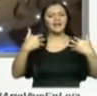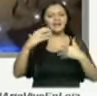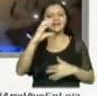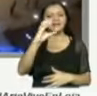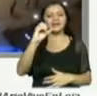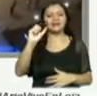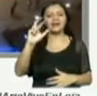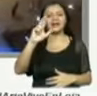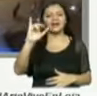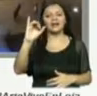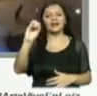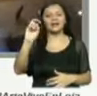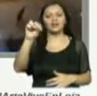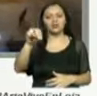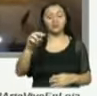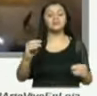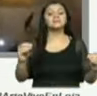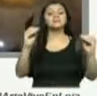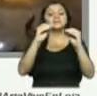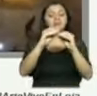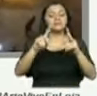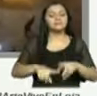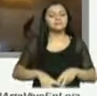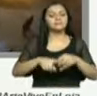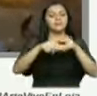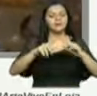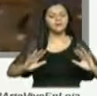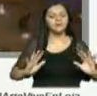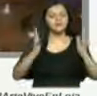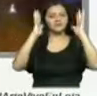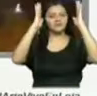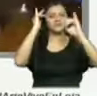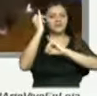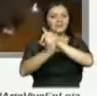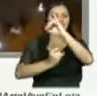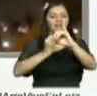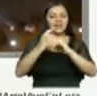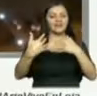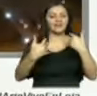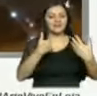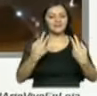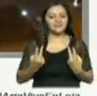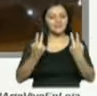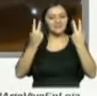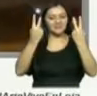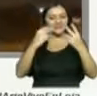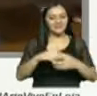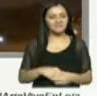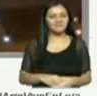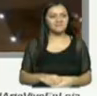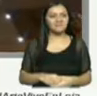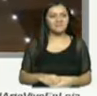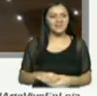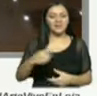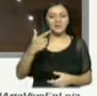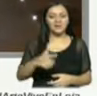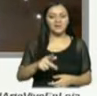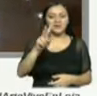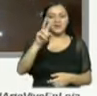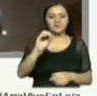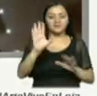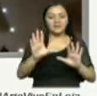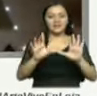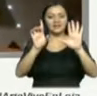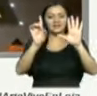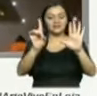Benjamín Carrión, pero además inicia el Festival Internacional de Artes Vivas Loja